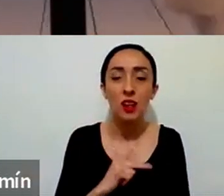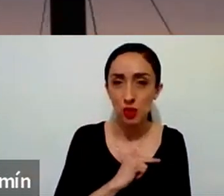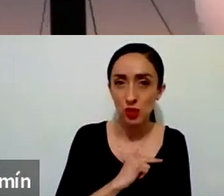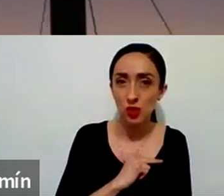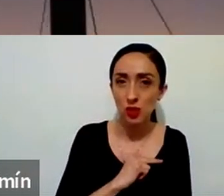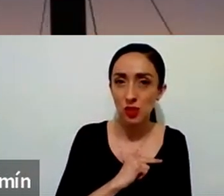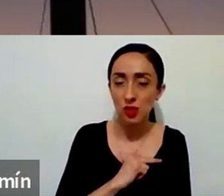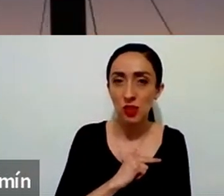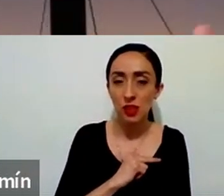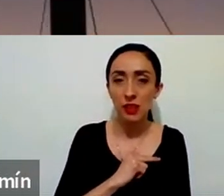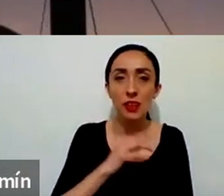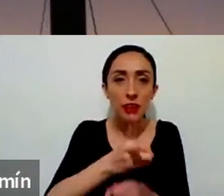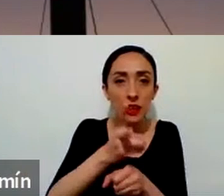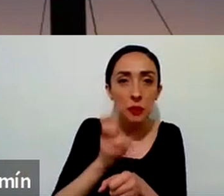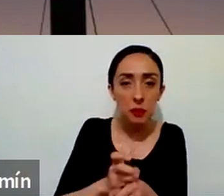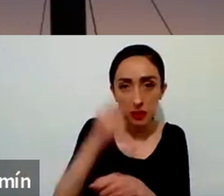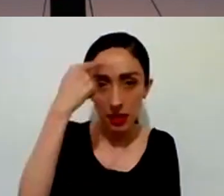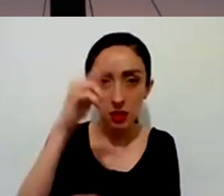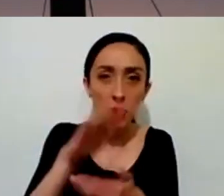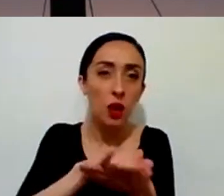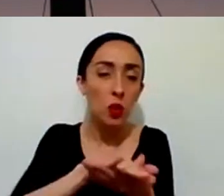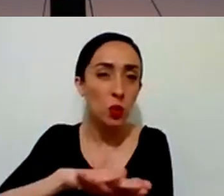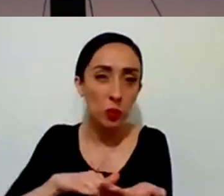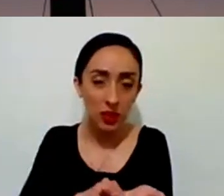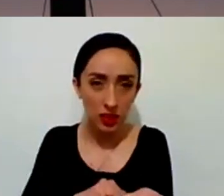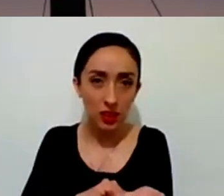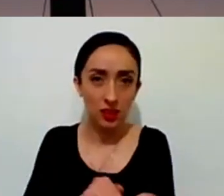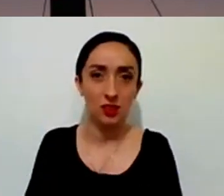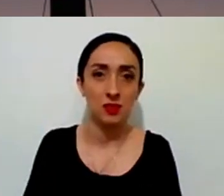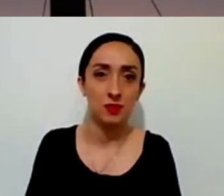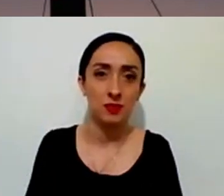a quitarnos nuestras máscaras.